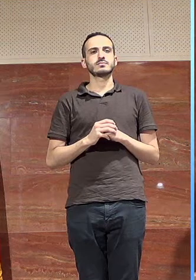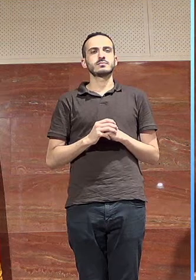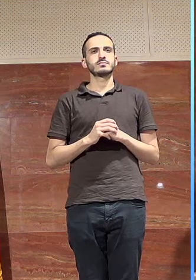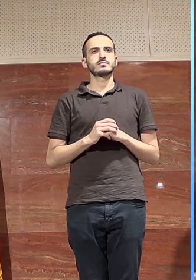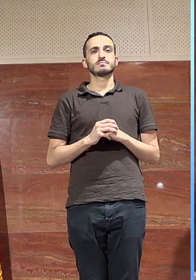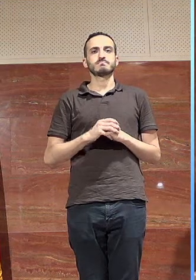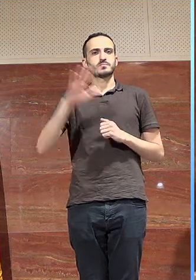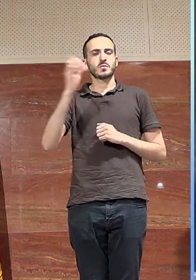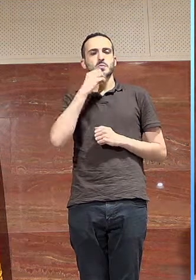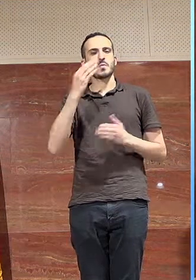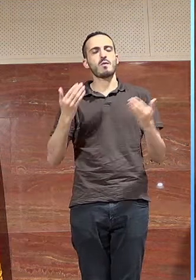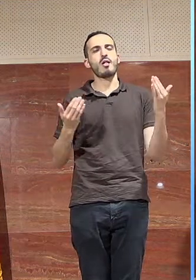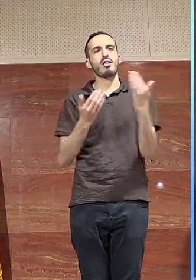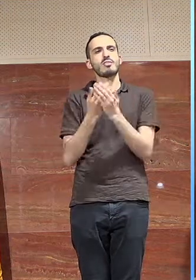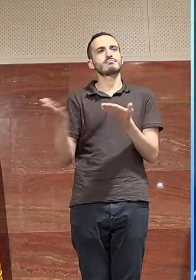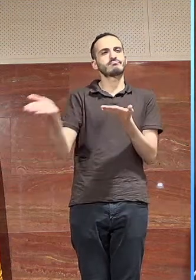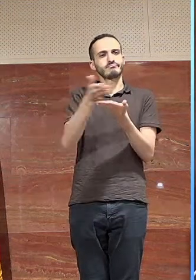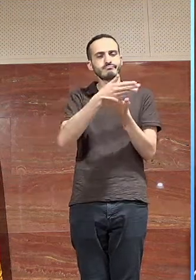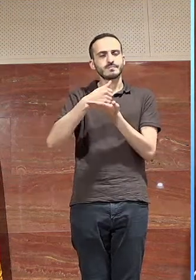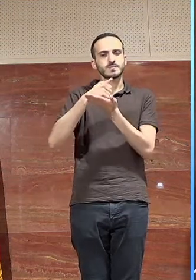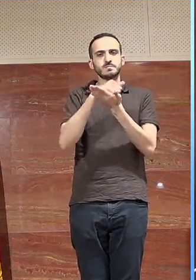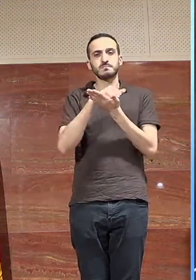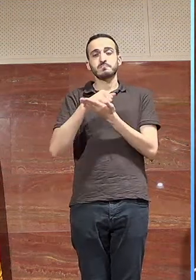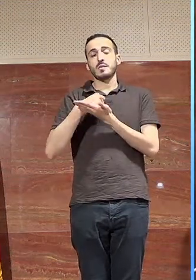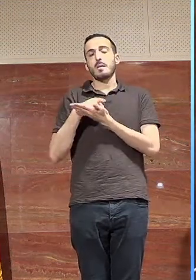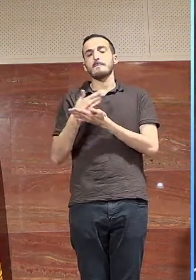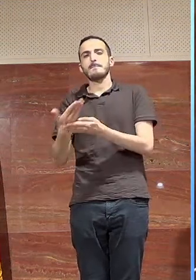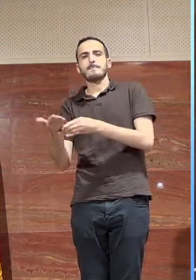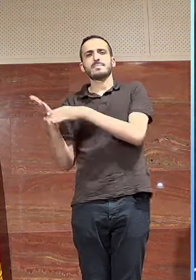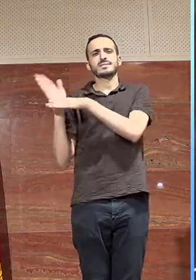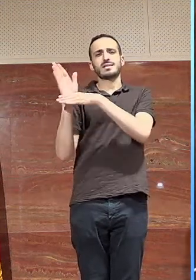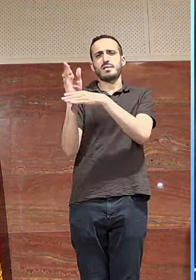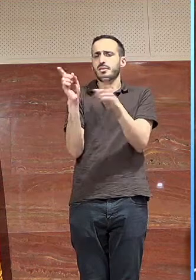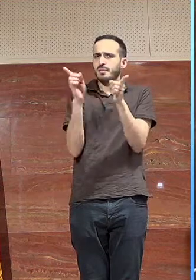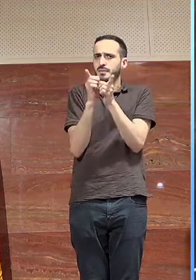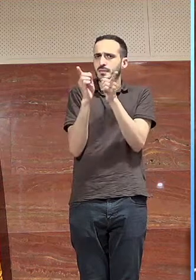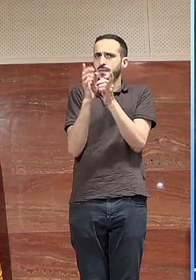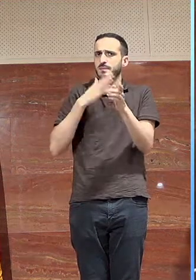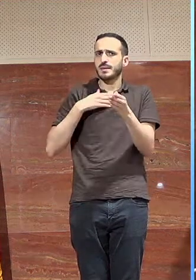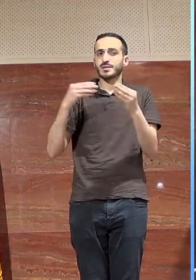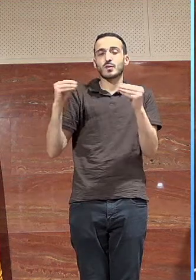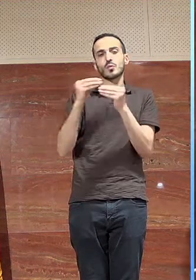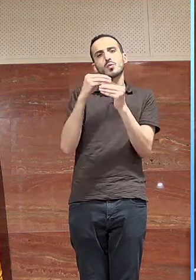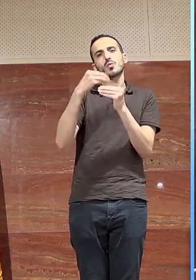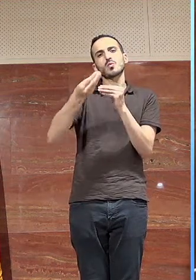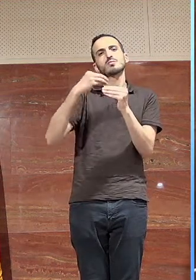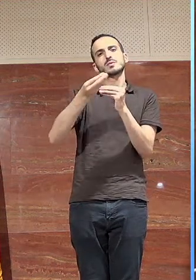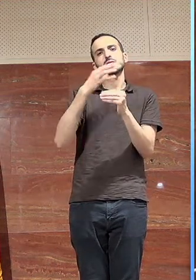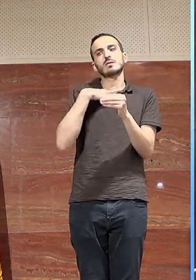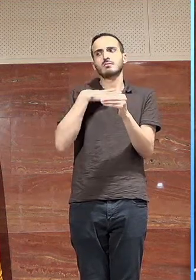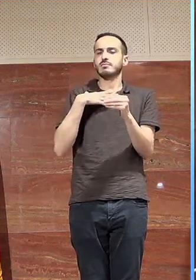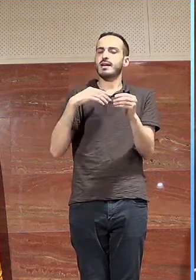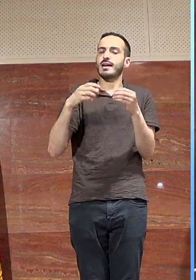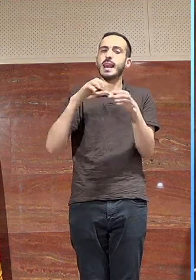Hola, buenos días a todos. Voy a hacer una presentación muy breve de este documento que se elaboró en el área de